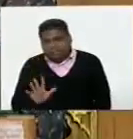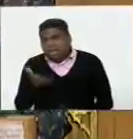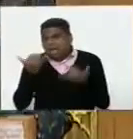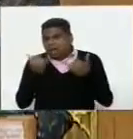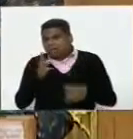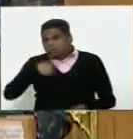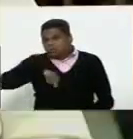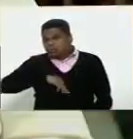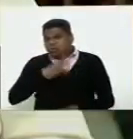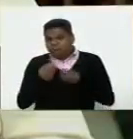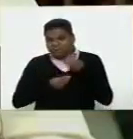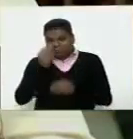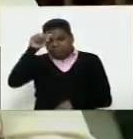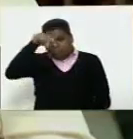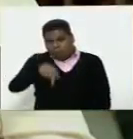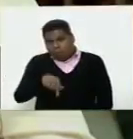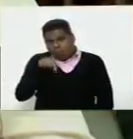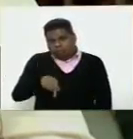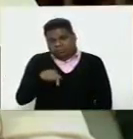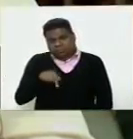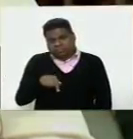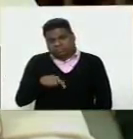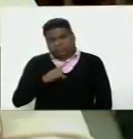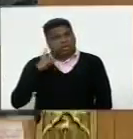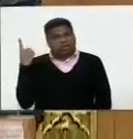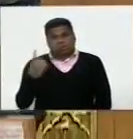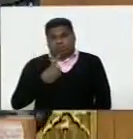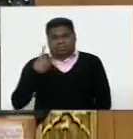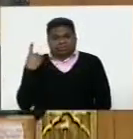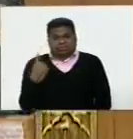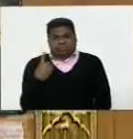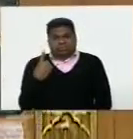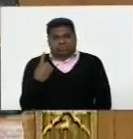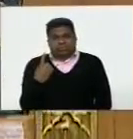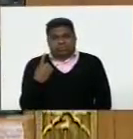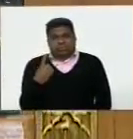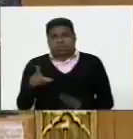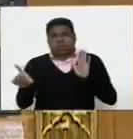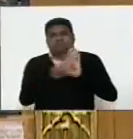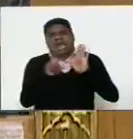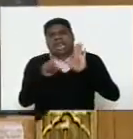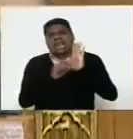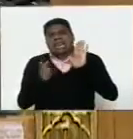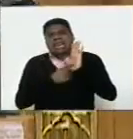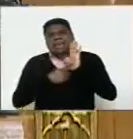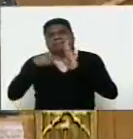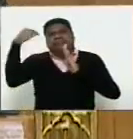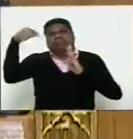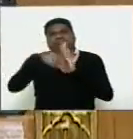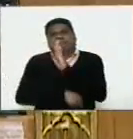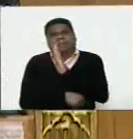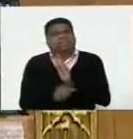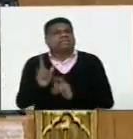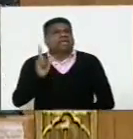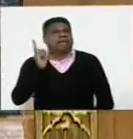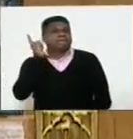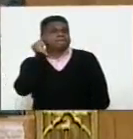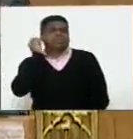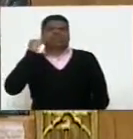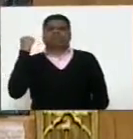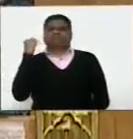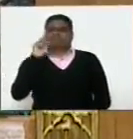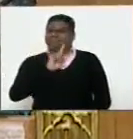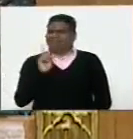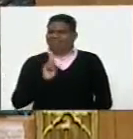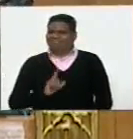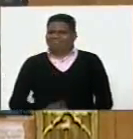haciendo hoy no es solamente una ley profundamente feminista,